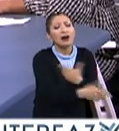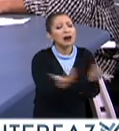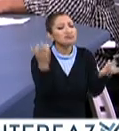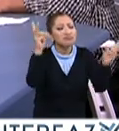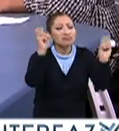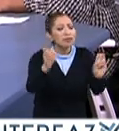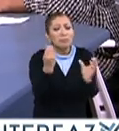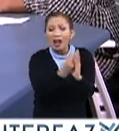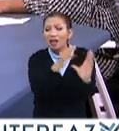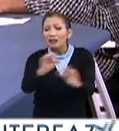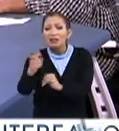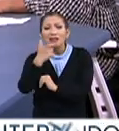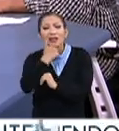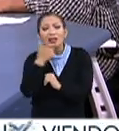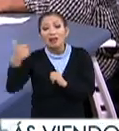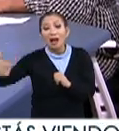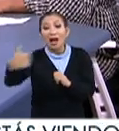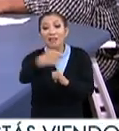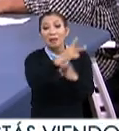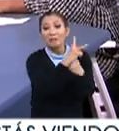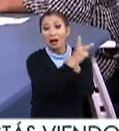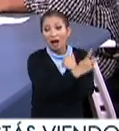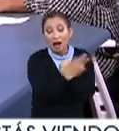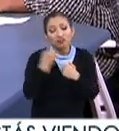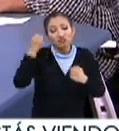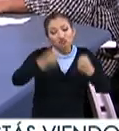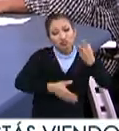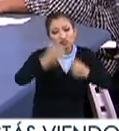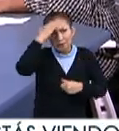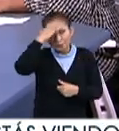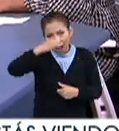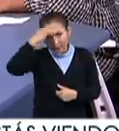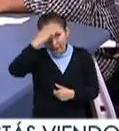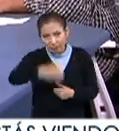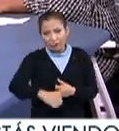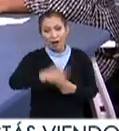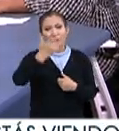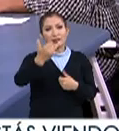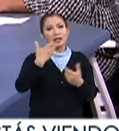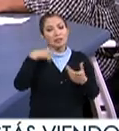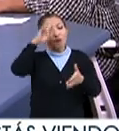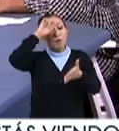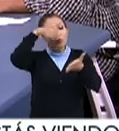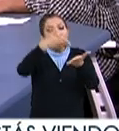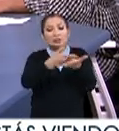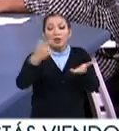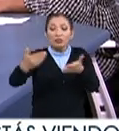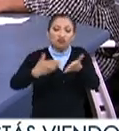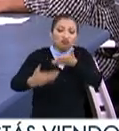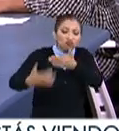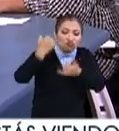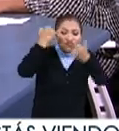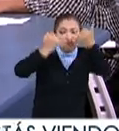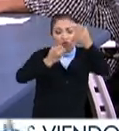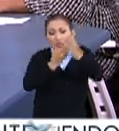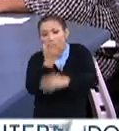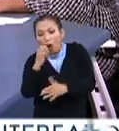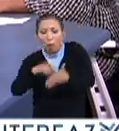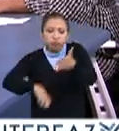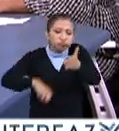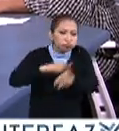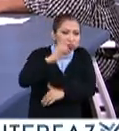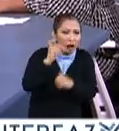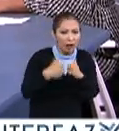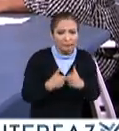en enseñanza del inglés en cada uno de los países, compartir experiencias y hacer propuestas sobre innovación o alguna mejora,